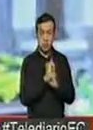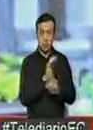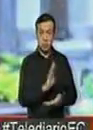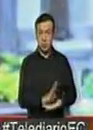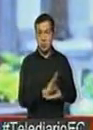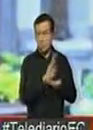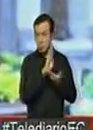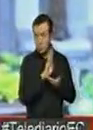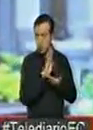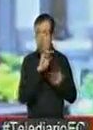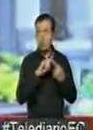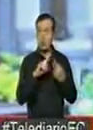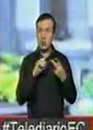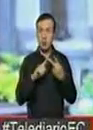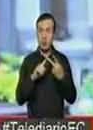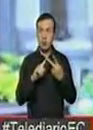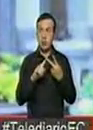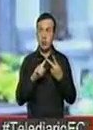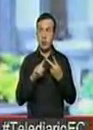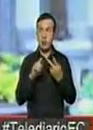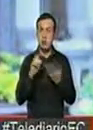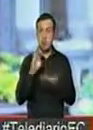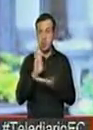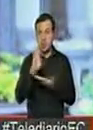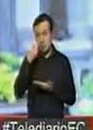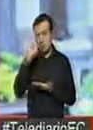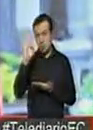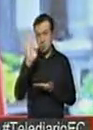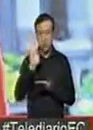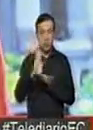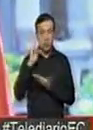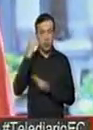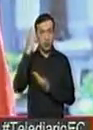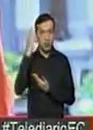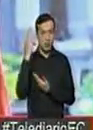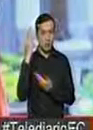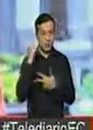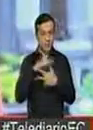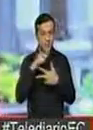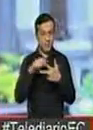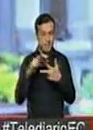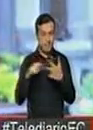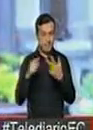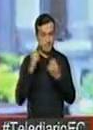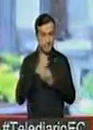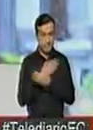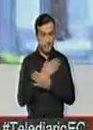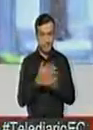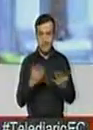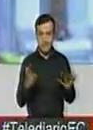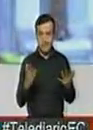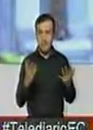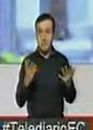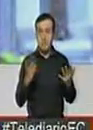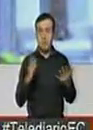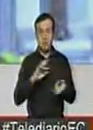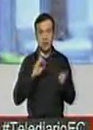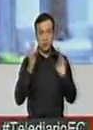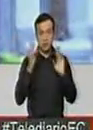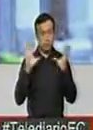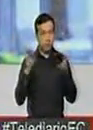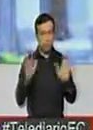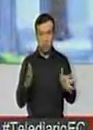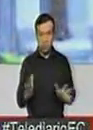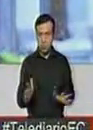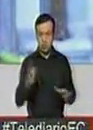Seguridad Social, Instituto de Seguridad Social de la Policía o de las Fuerzas Armadas. Ratificar en esto, no hay ninguna reforma, no hay nada